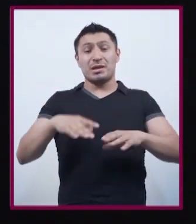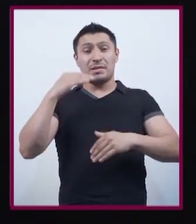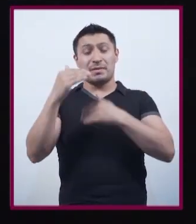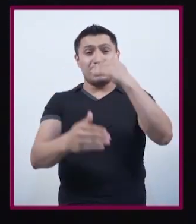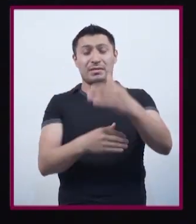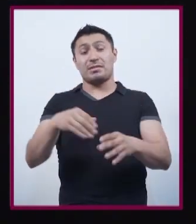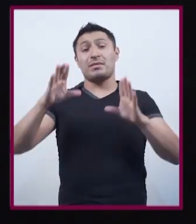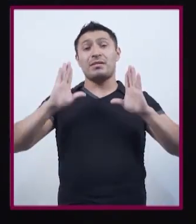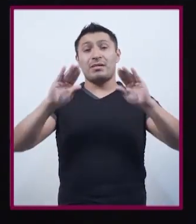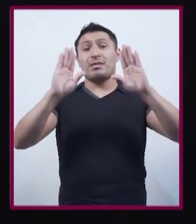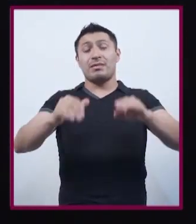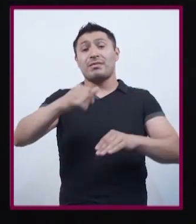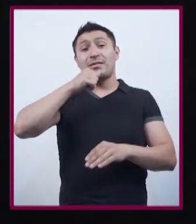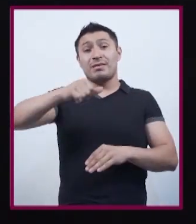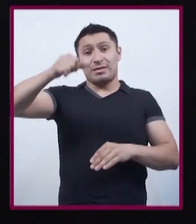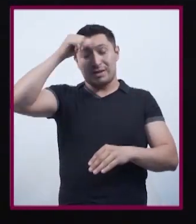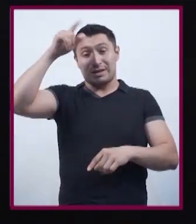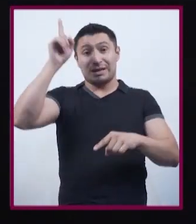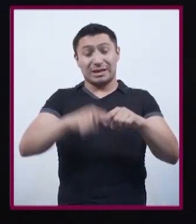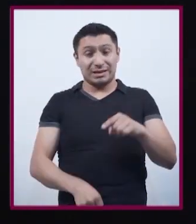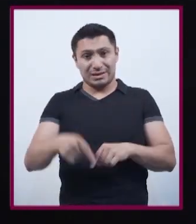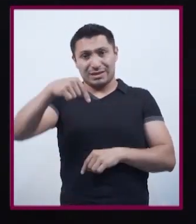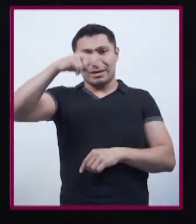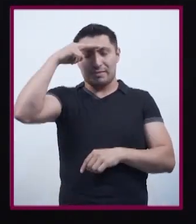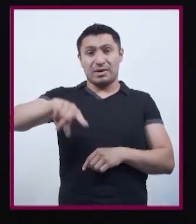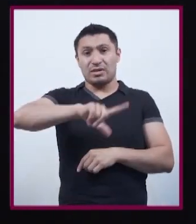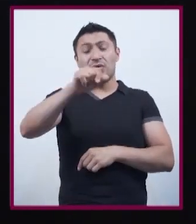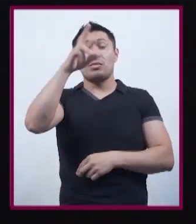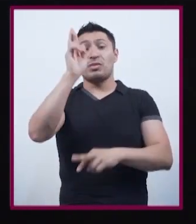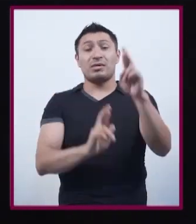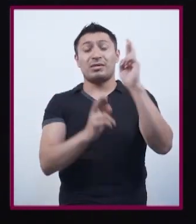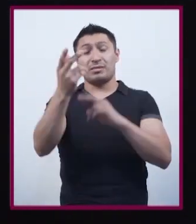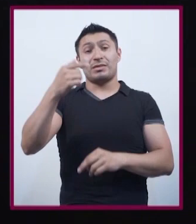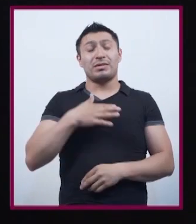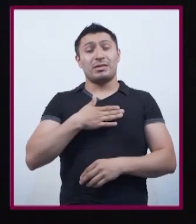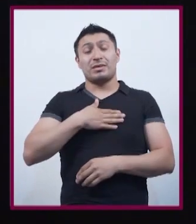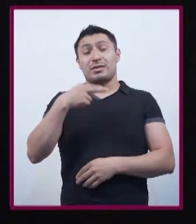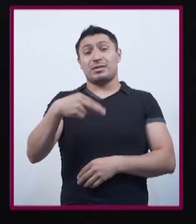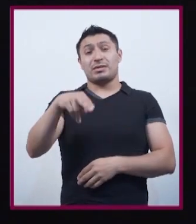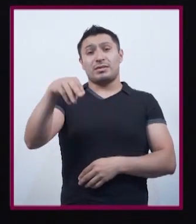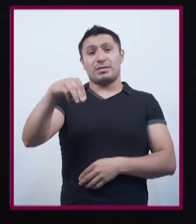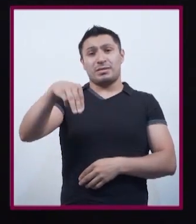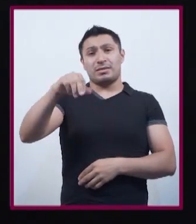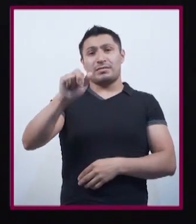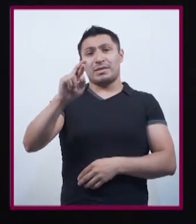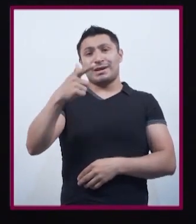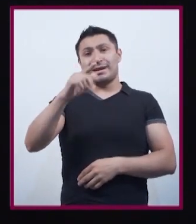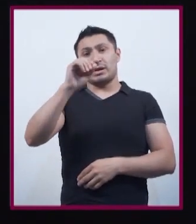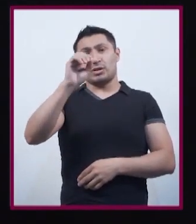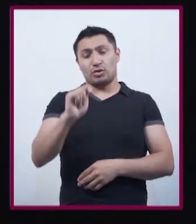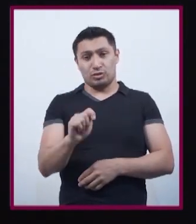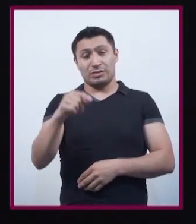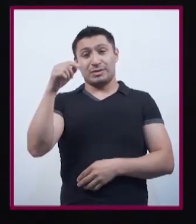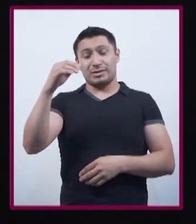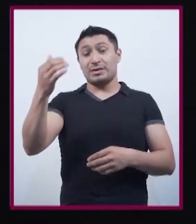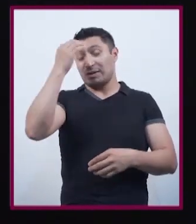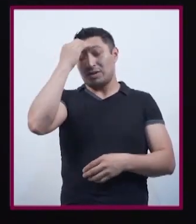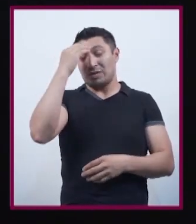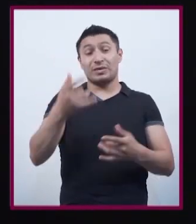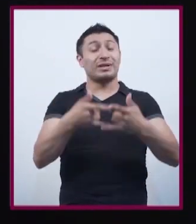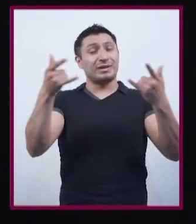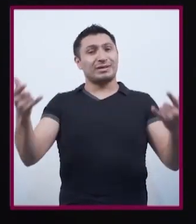en cada país en el que trabajó, como en el nuestro, en donde fue una de las principales figuras del proceso de alfabetización de